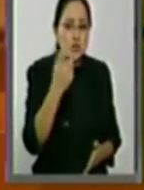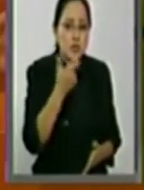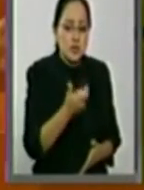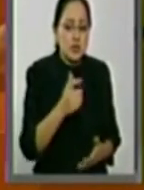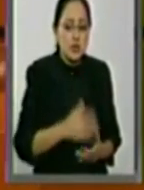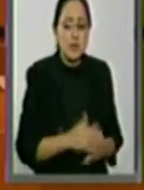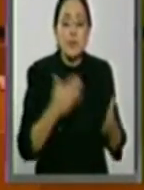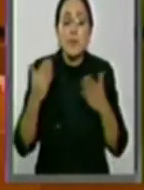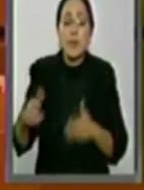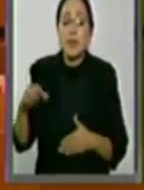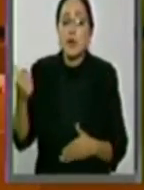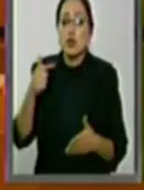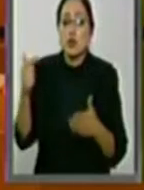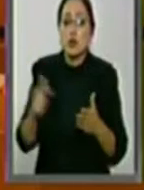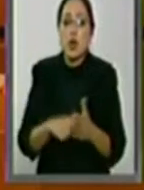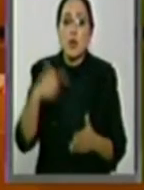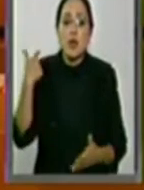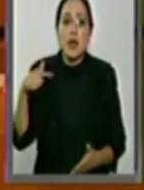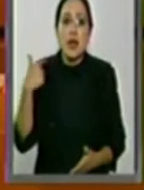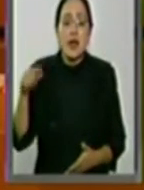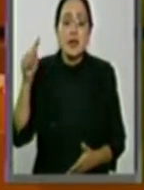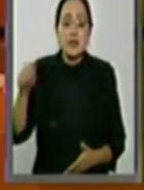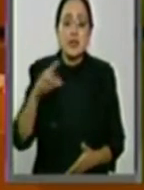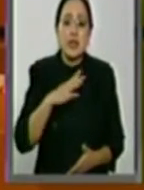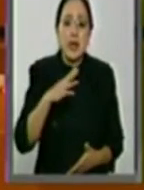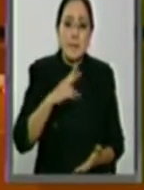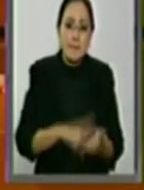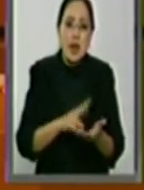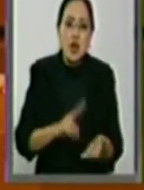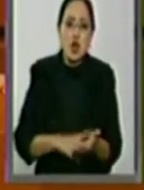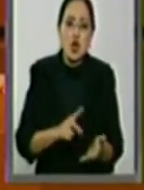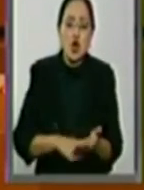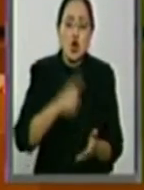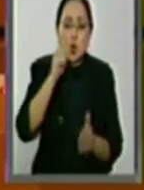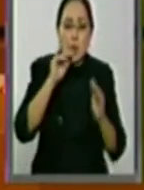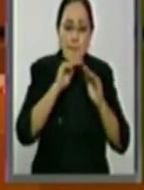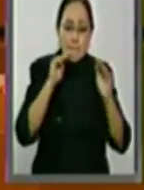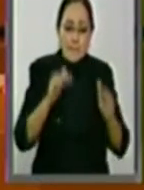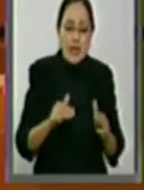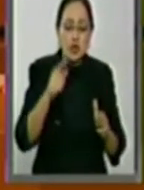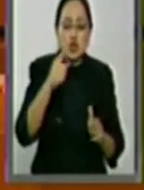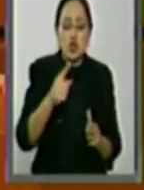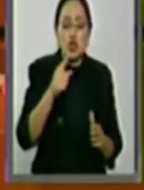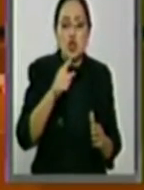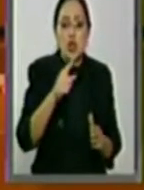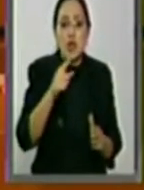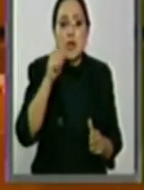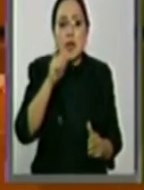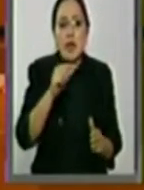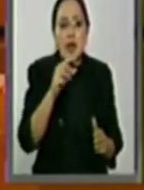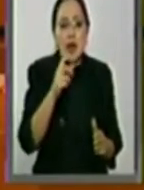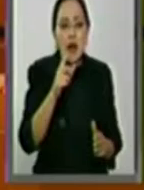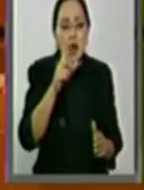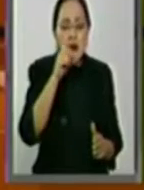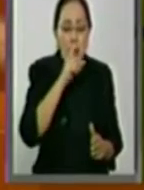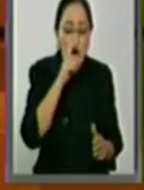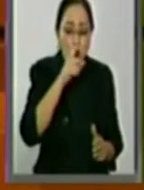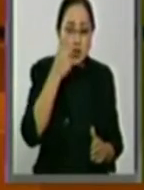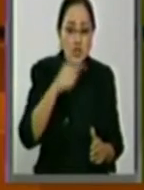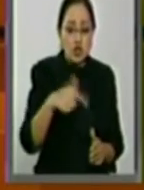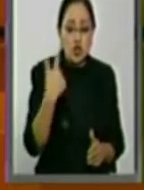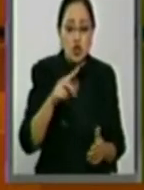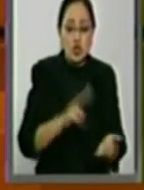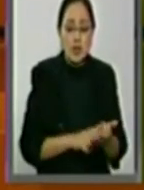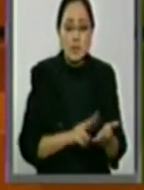irnos a otra zona metropolitana, el costo promedio por metro cúbico es de 12 pesos.